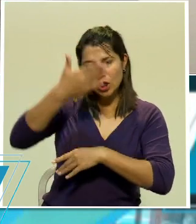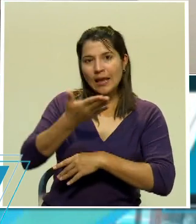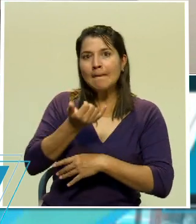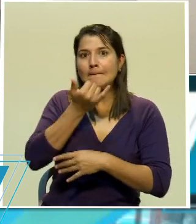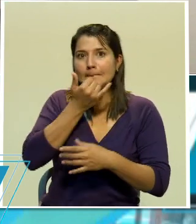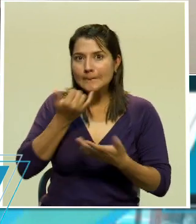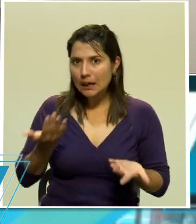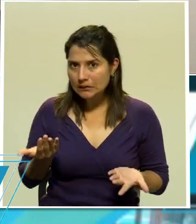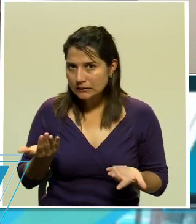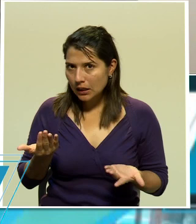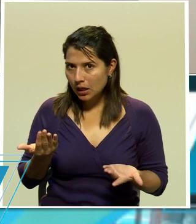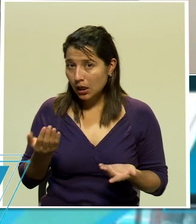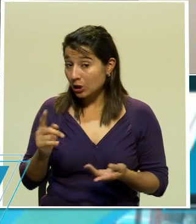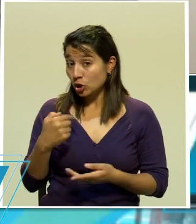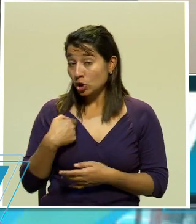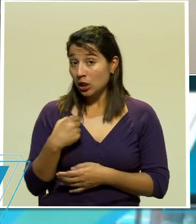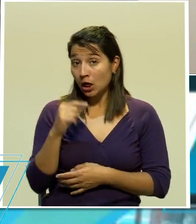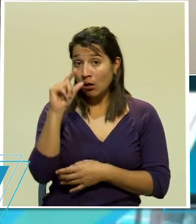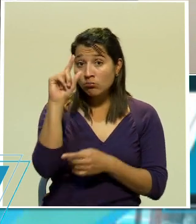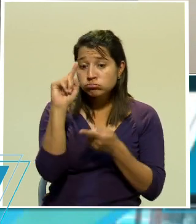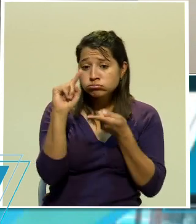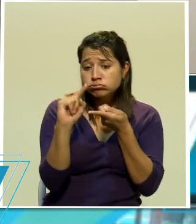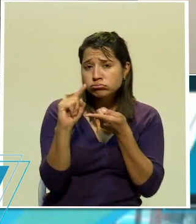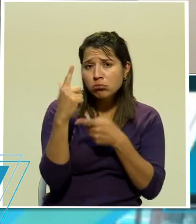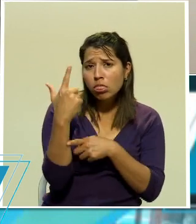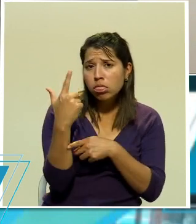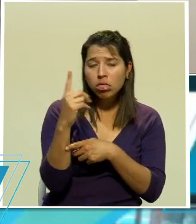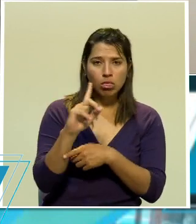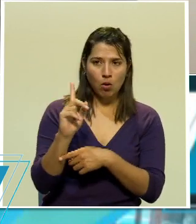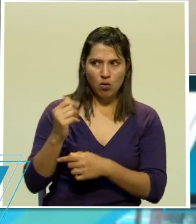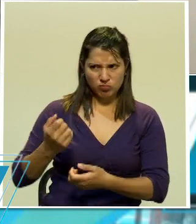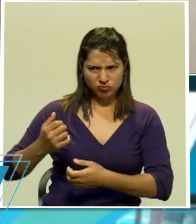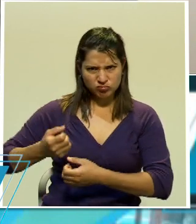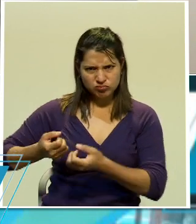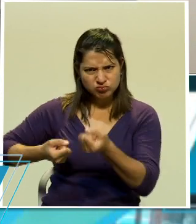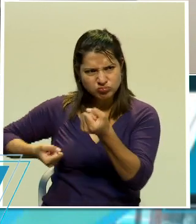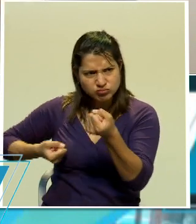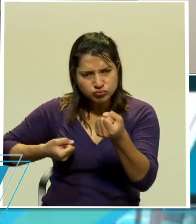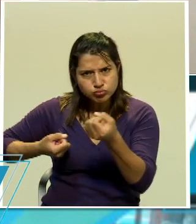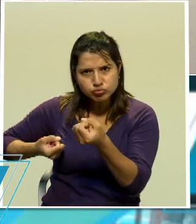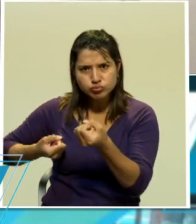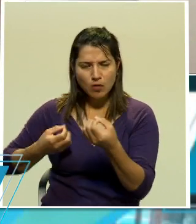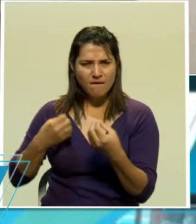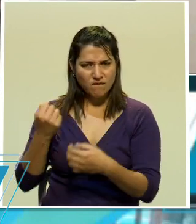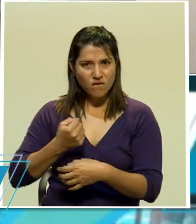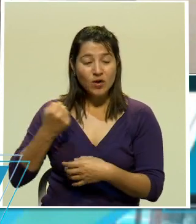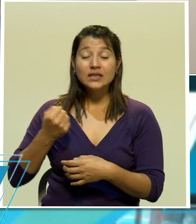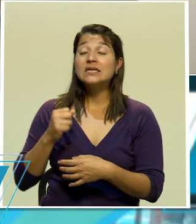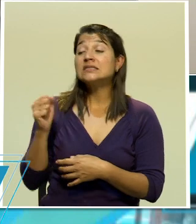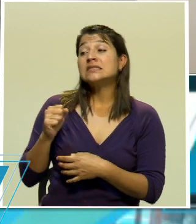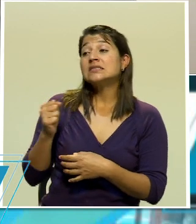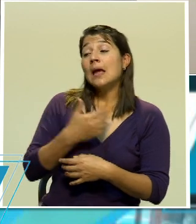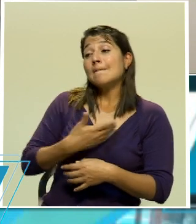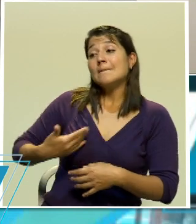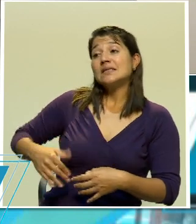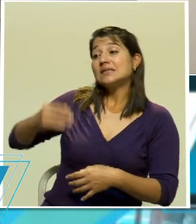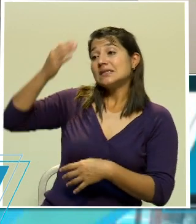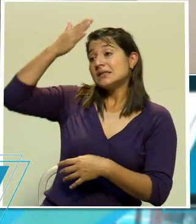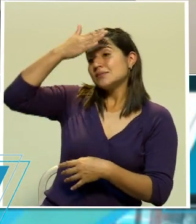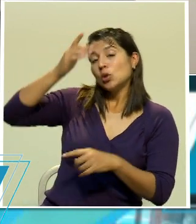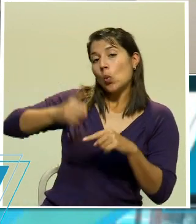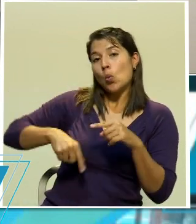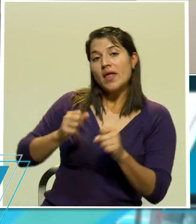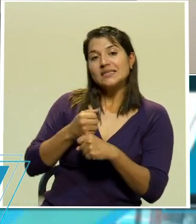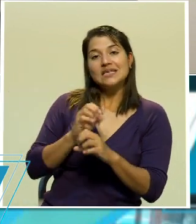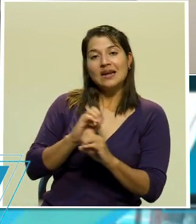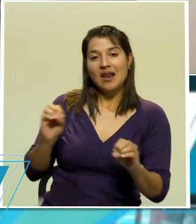Sí, es decir, desde el punto de vista legal, Trump no puede hacer absolutamente nada. Él está planteando sus demandas, pero la gran mayoría están siendo rechazadas.